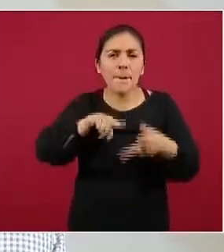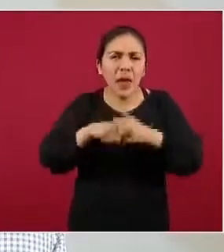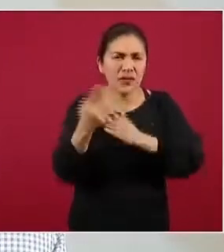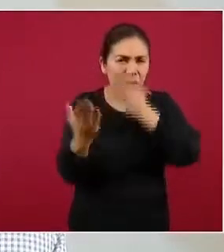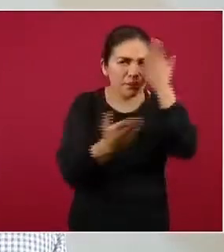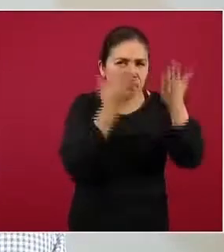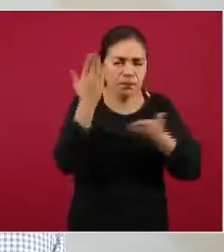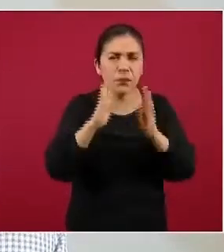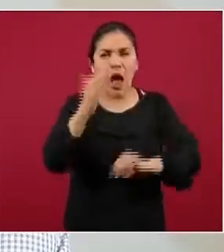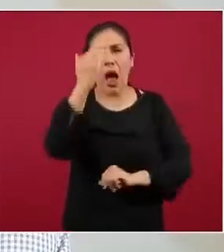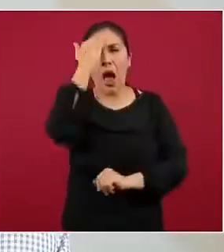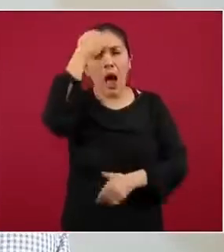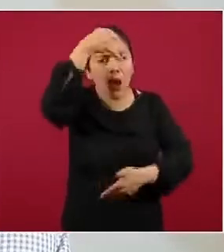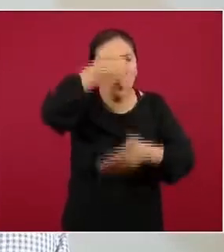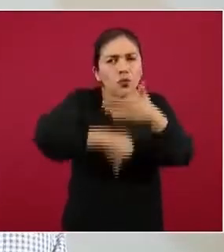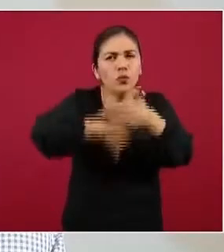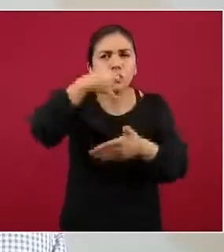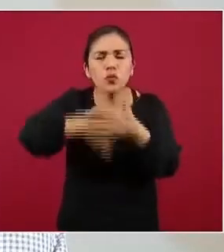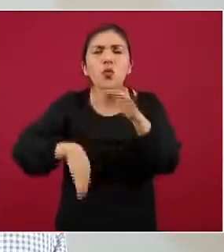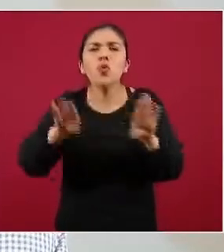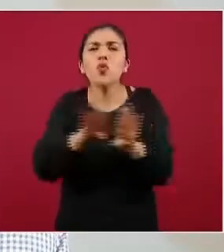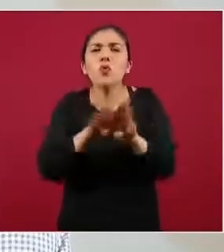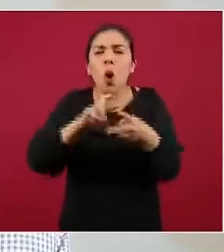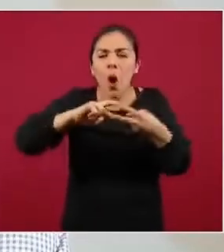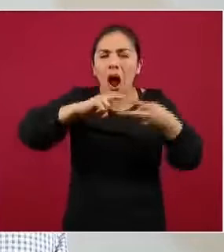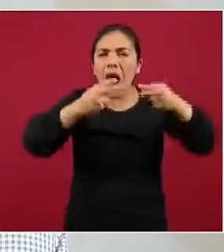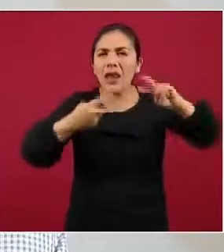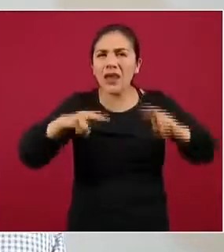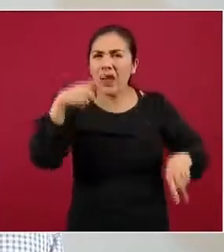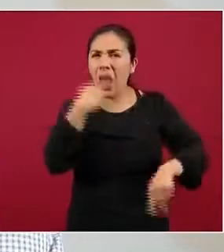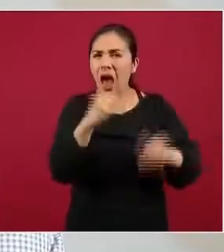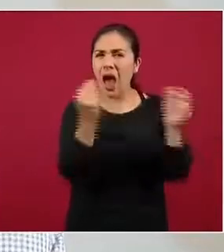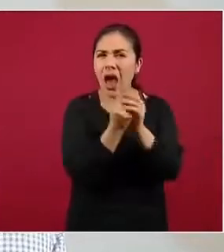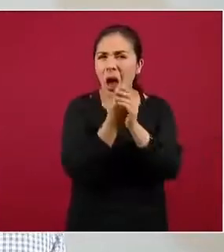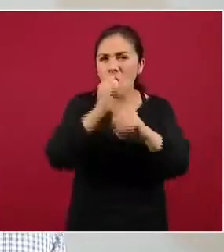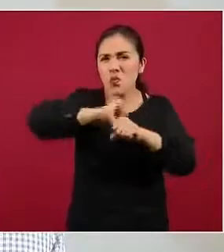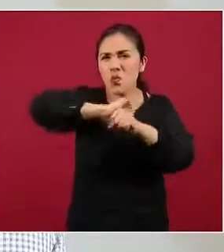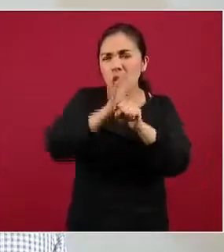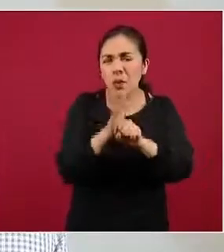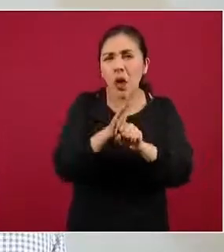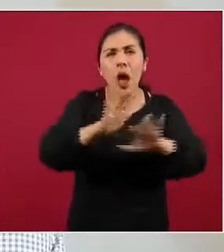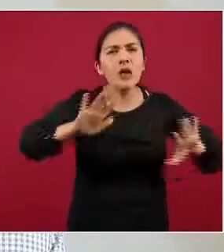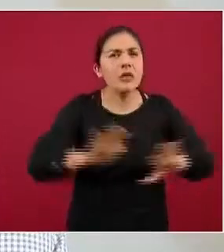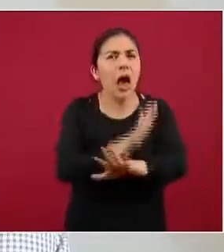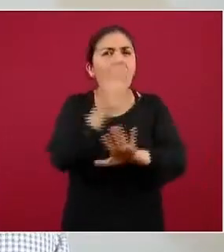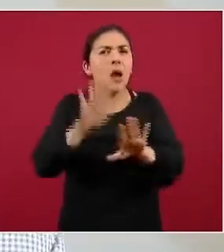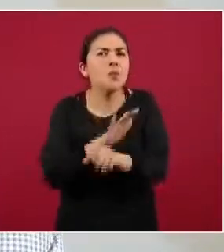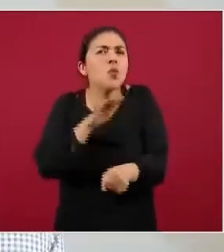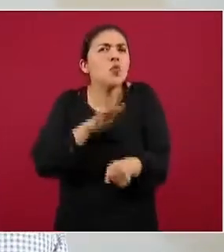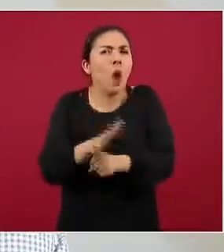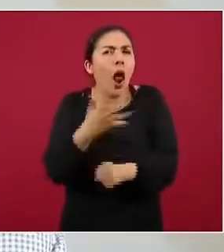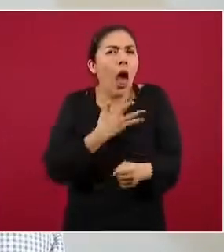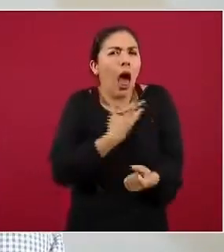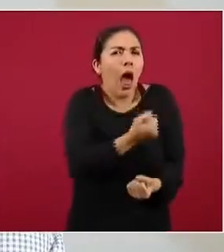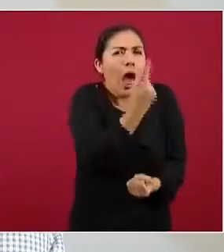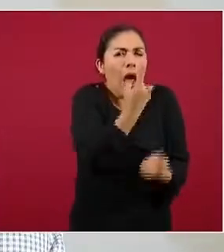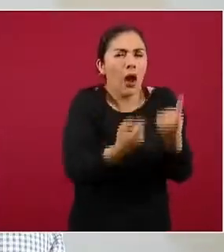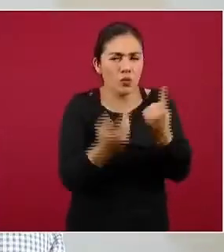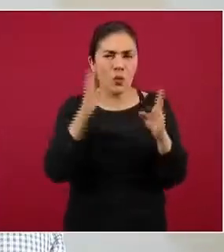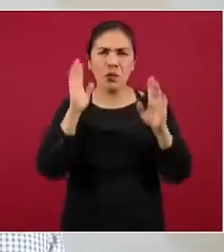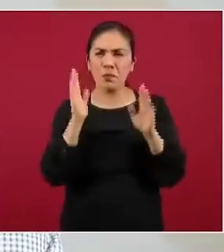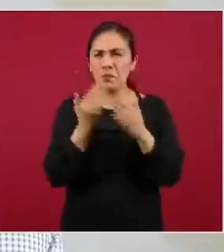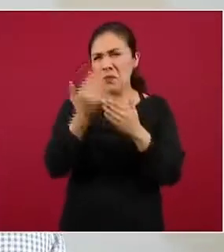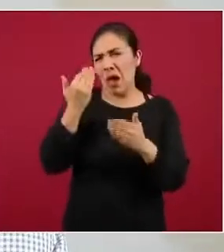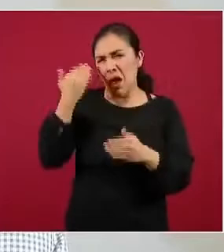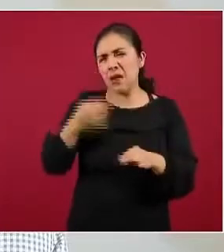ya teniendo y conociendo cuál es la secuencia genética y cuáles son las mutaciones específicas, que más allá de todas las que se han